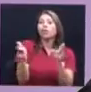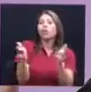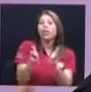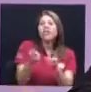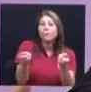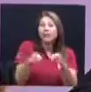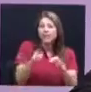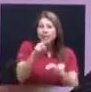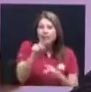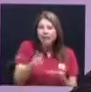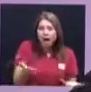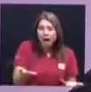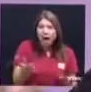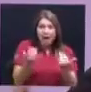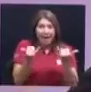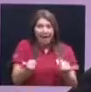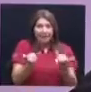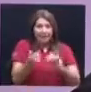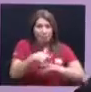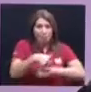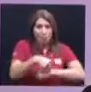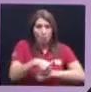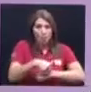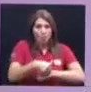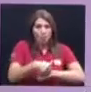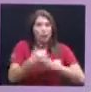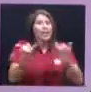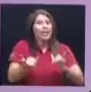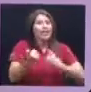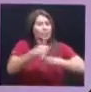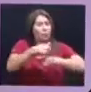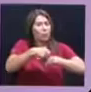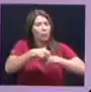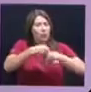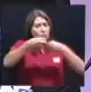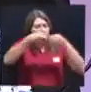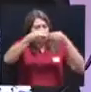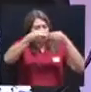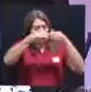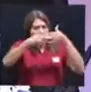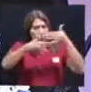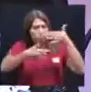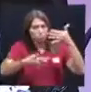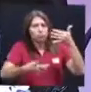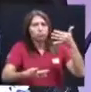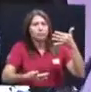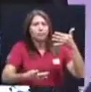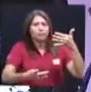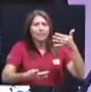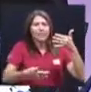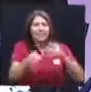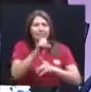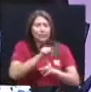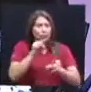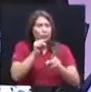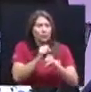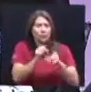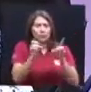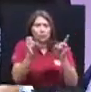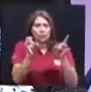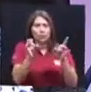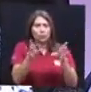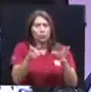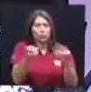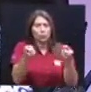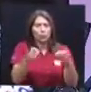que se momento En este momento el espectro el espectro espantoso